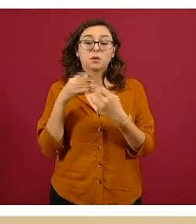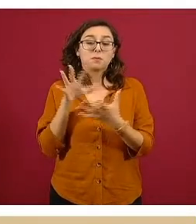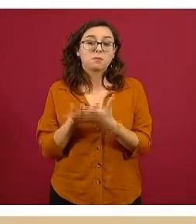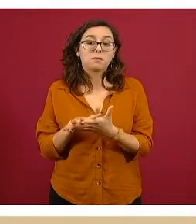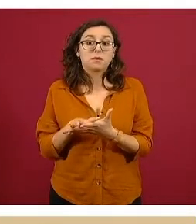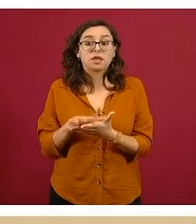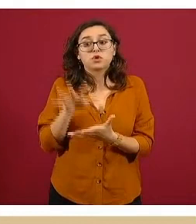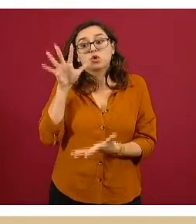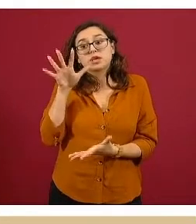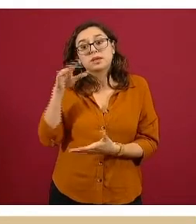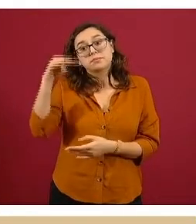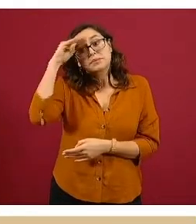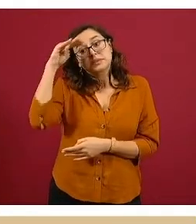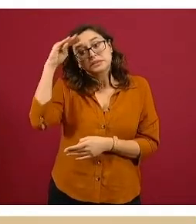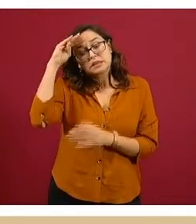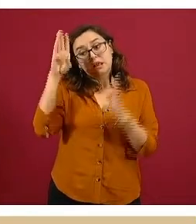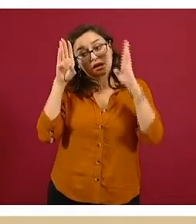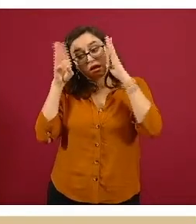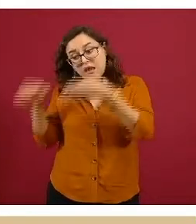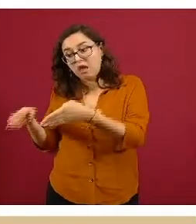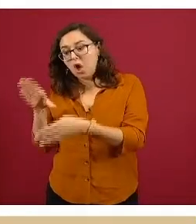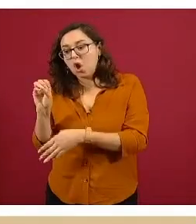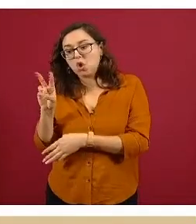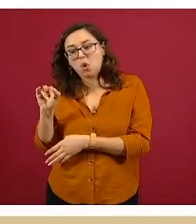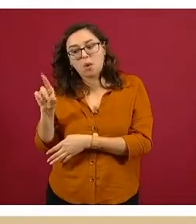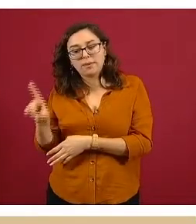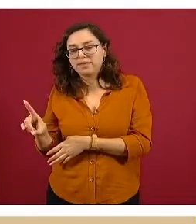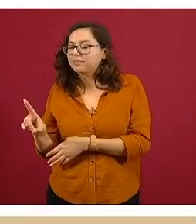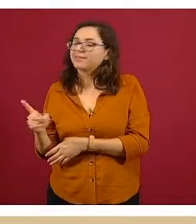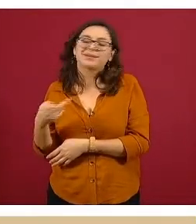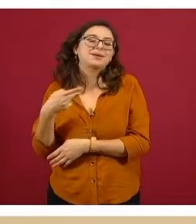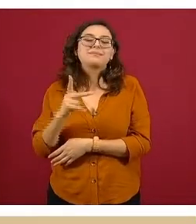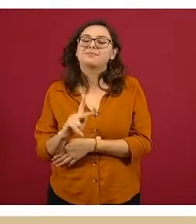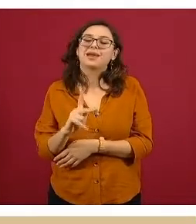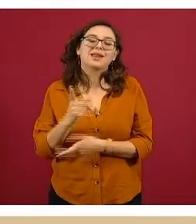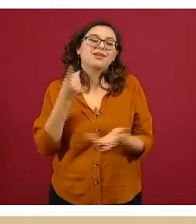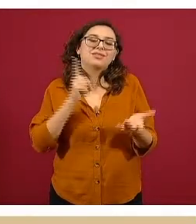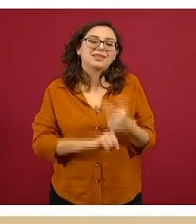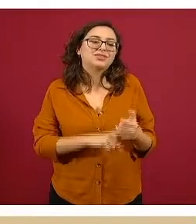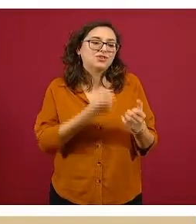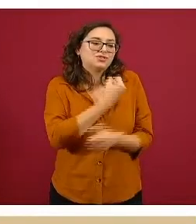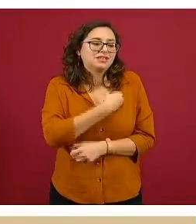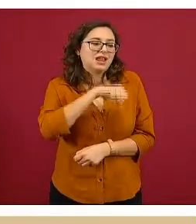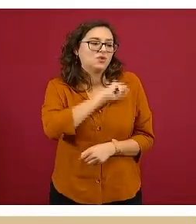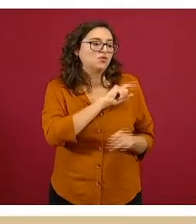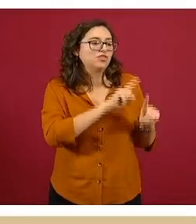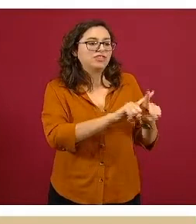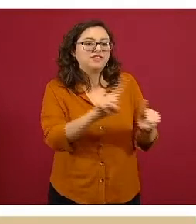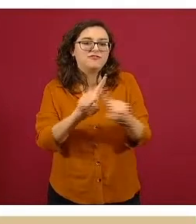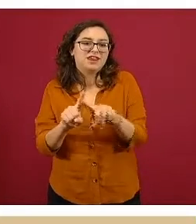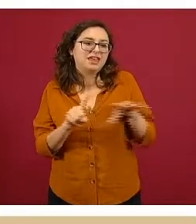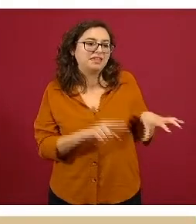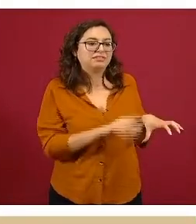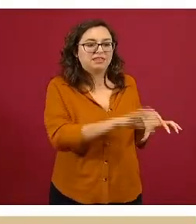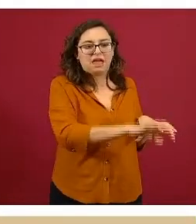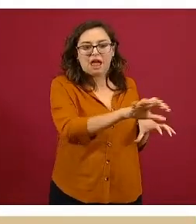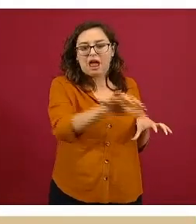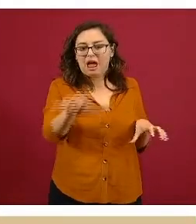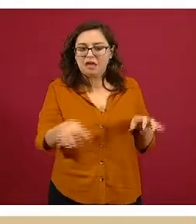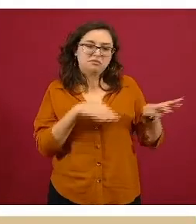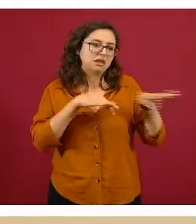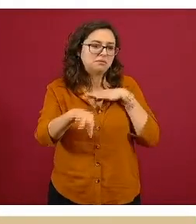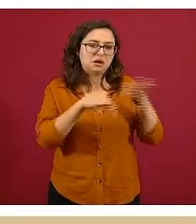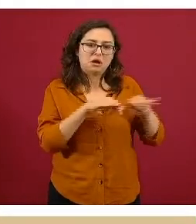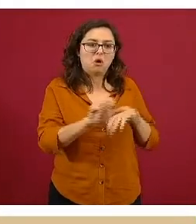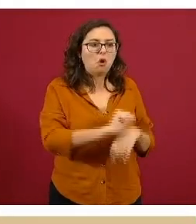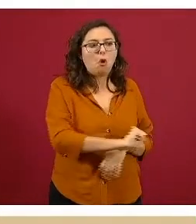se piensa que se fueron hacia COVID, pero todas las áreas de la Secretaría de Salud estuvimos trabajando, no solo en COVID, sino que estuvimos trabajando en